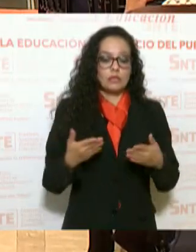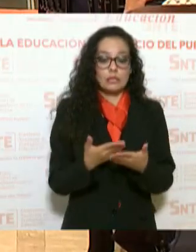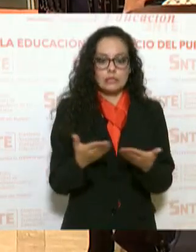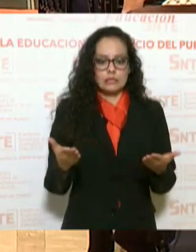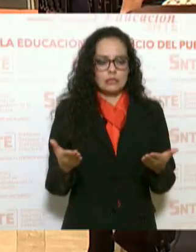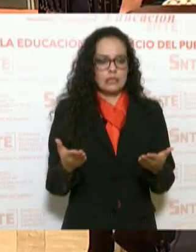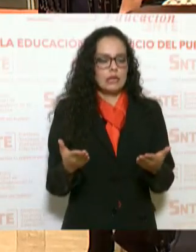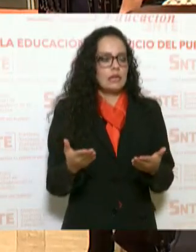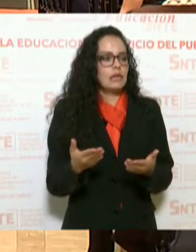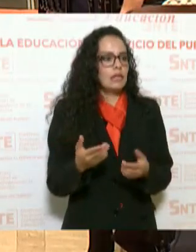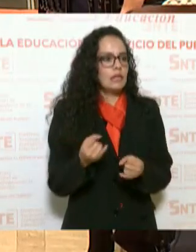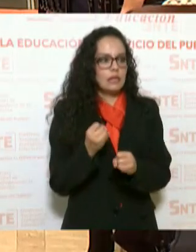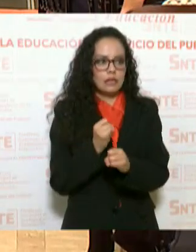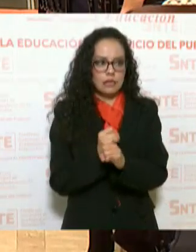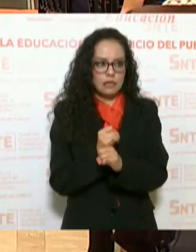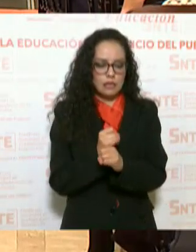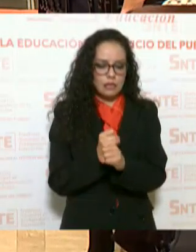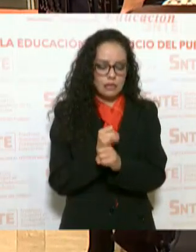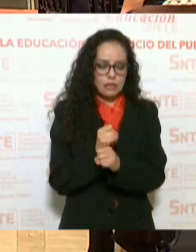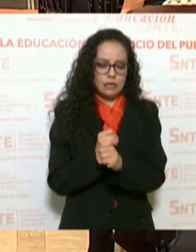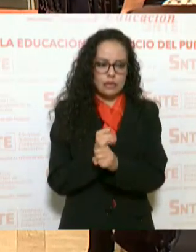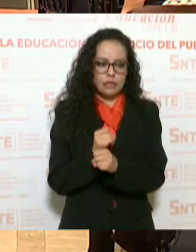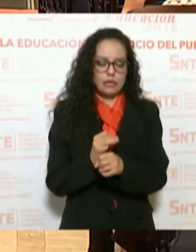todos ustedes saben.